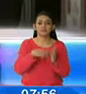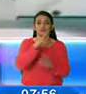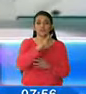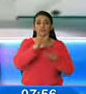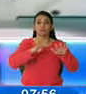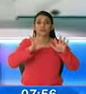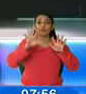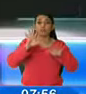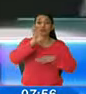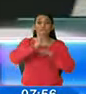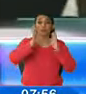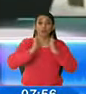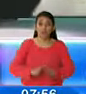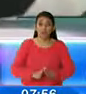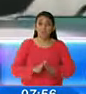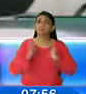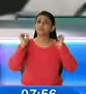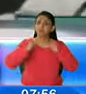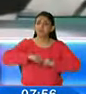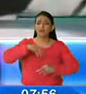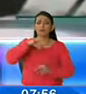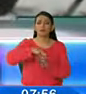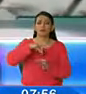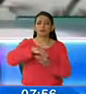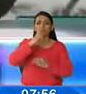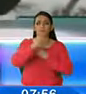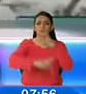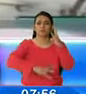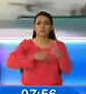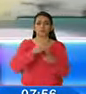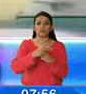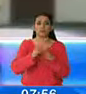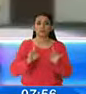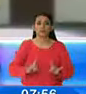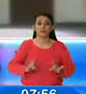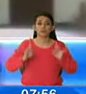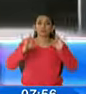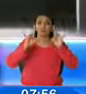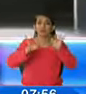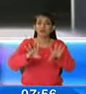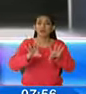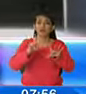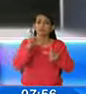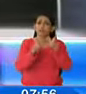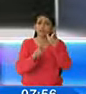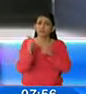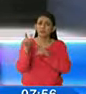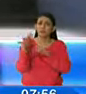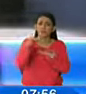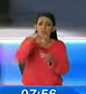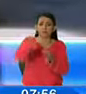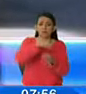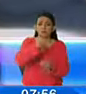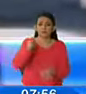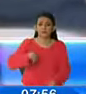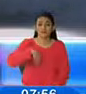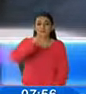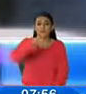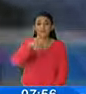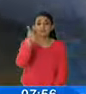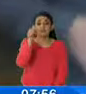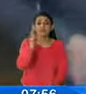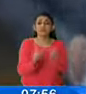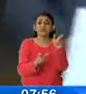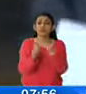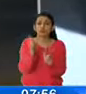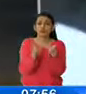378.292 ecuatorianos tuvieron la posibilidad de votar en el mundo. En Australia, medio millar de compatriotas, mientras que en China, 310 personas